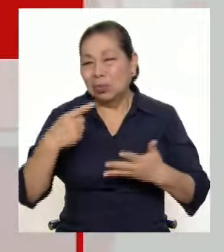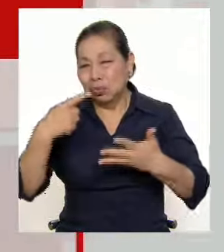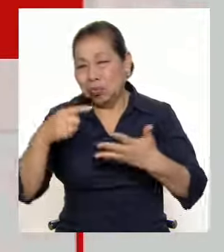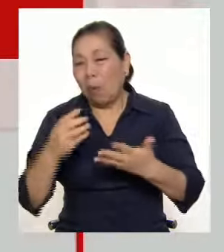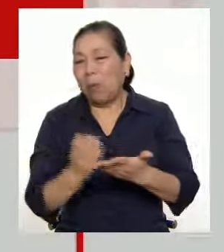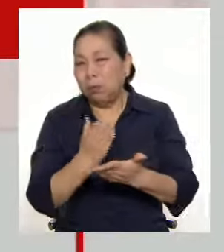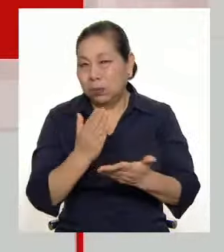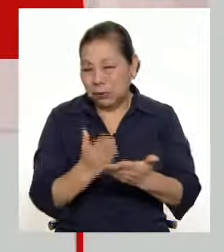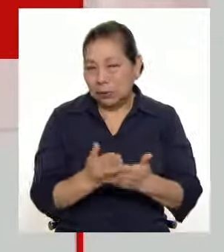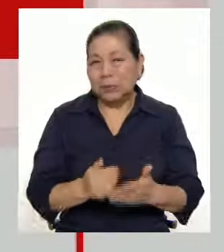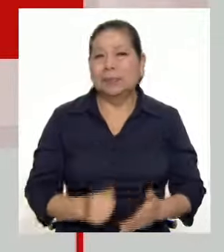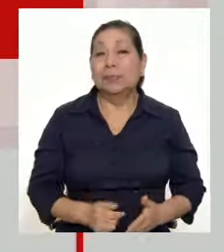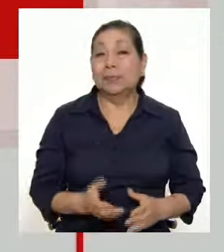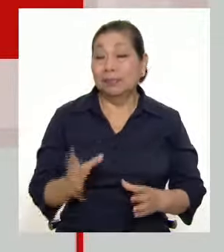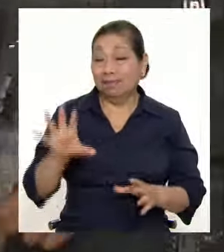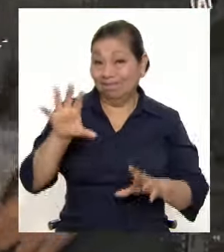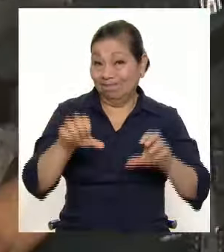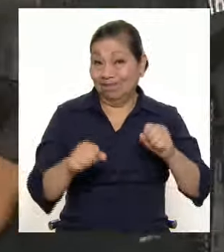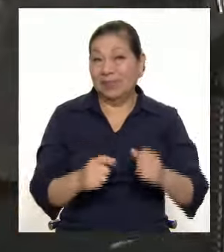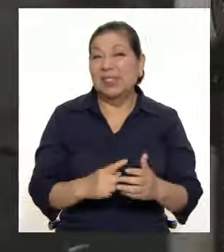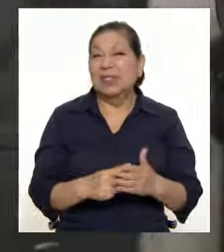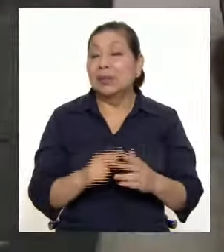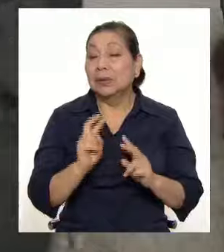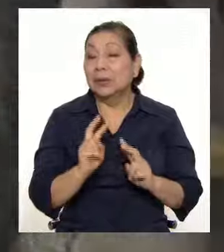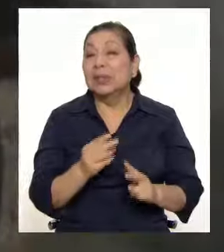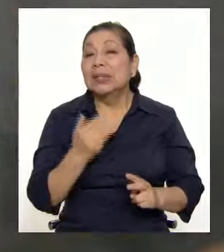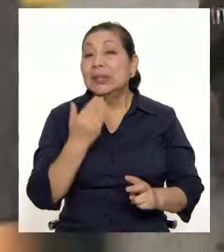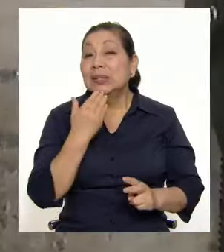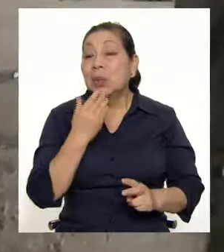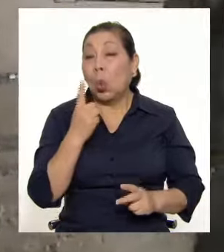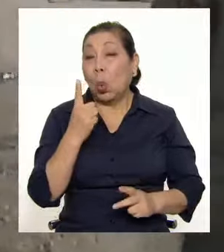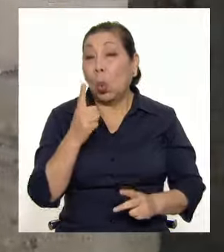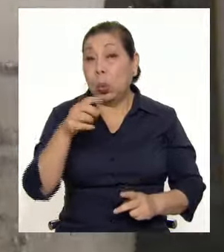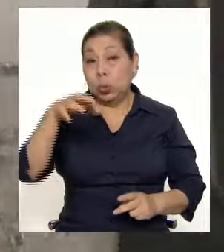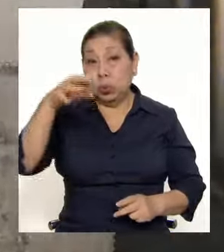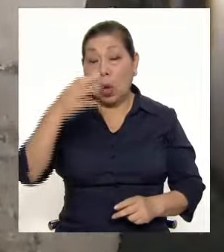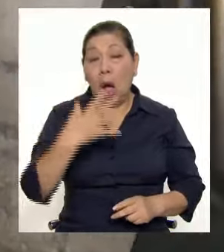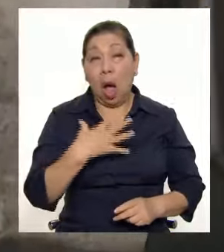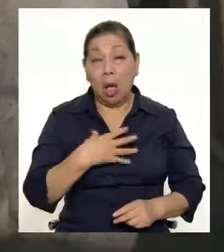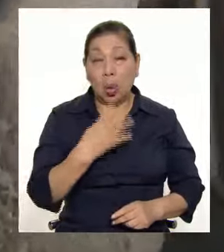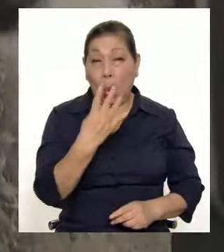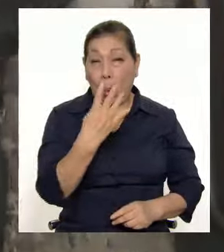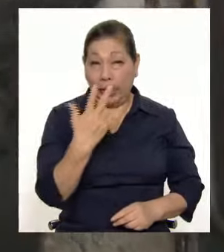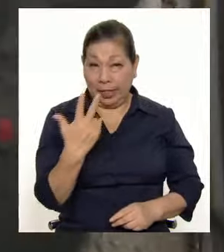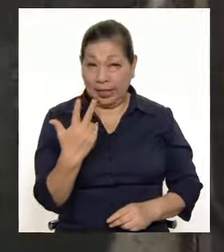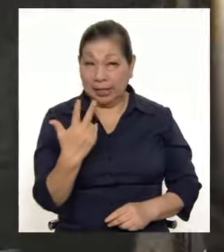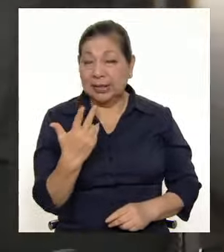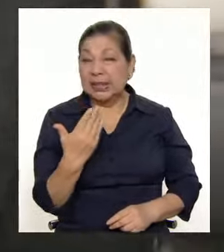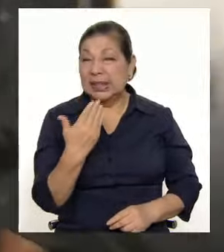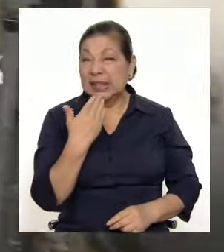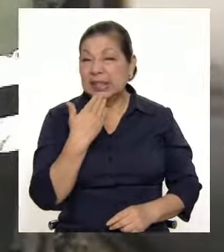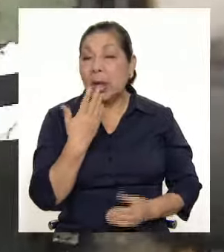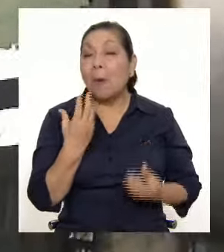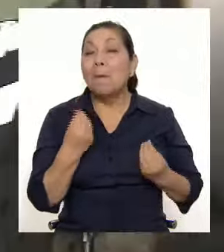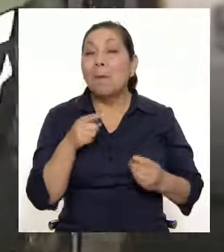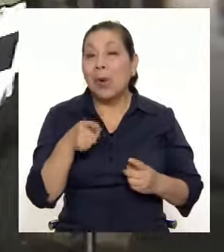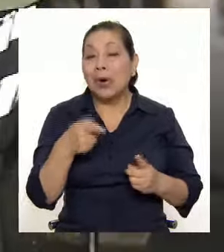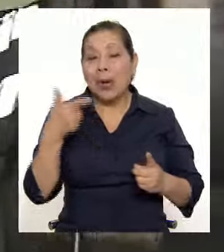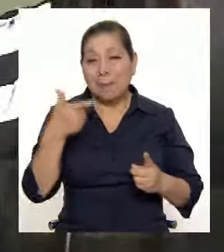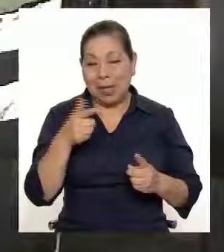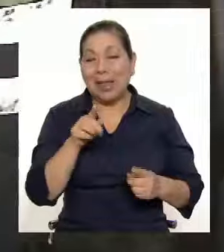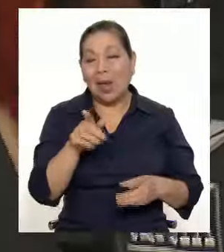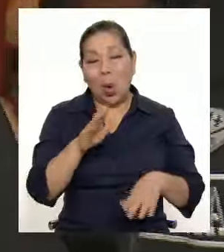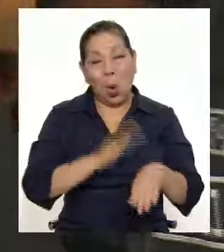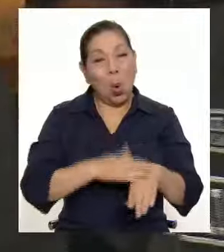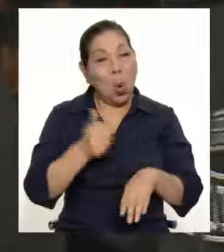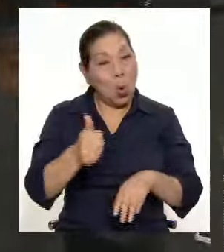delitos. Entre los intervenidos se pudo identificar a un sujeto de 43 años de edad acusado de